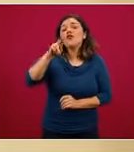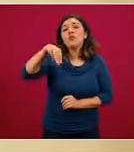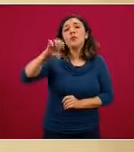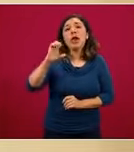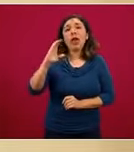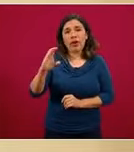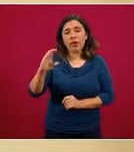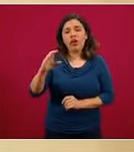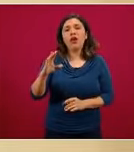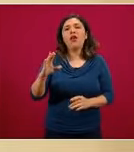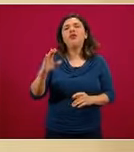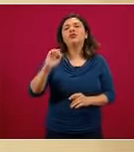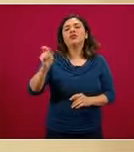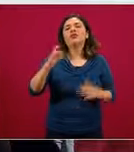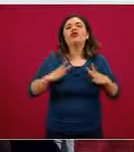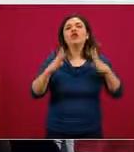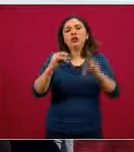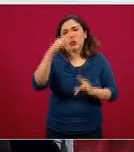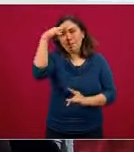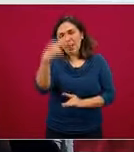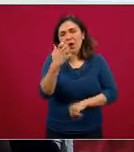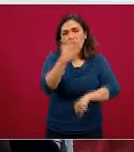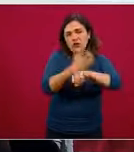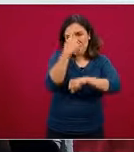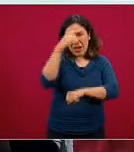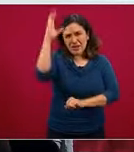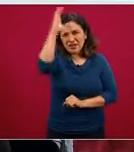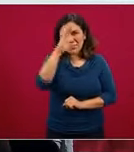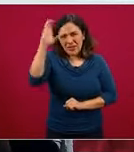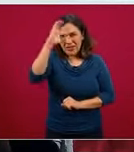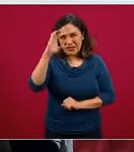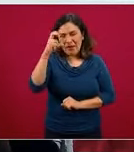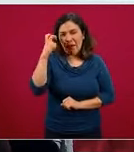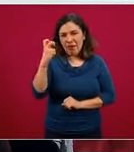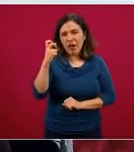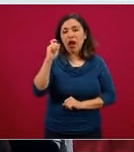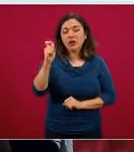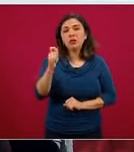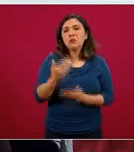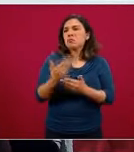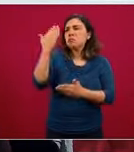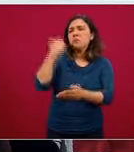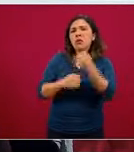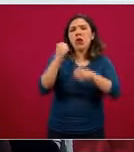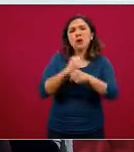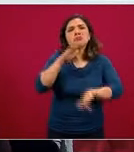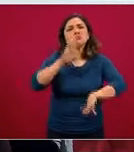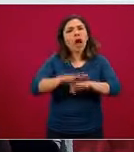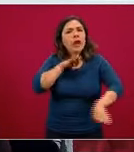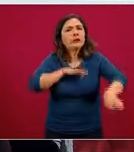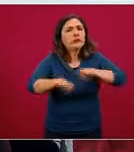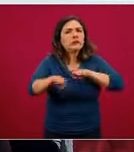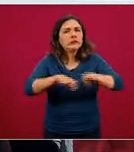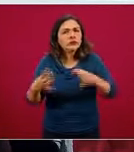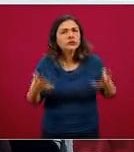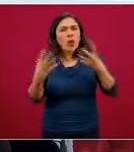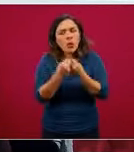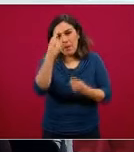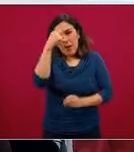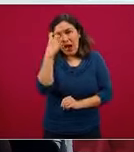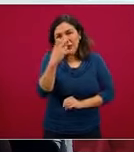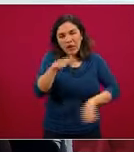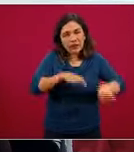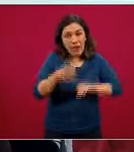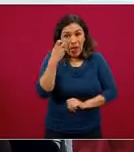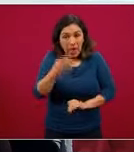Fundación México-Estados Unidos para la Ciencia, una fundación que en los últimos años ha cooperado en este tipo de intervenciones